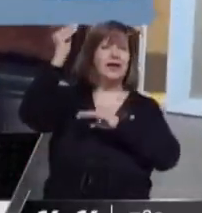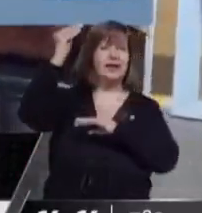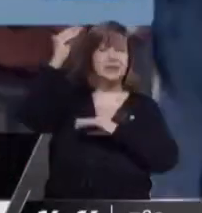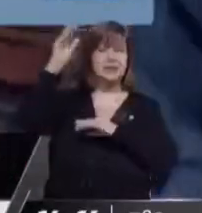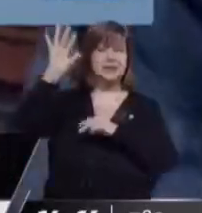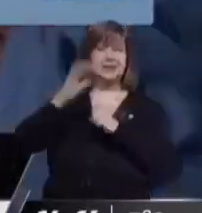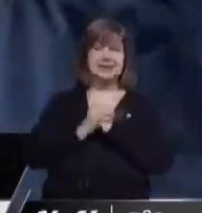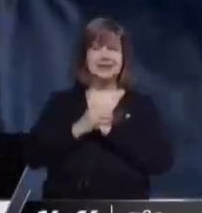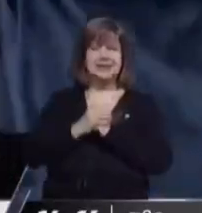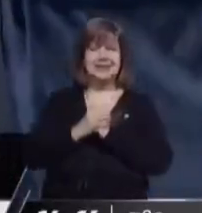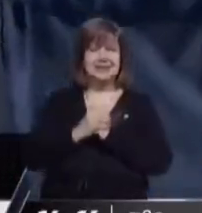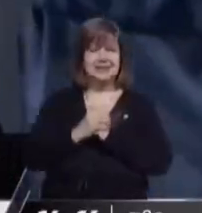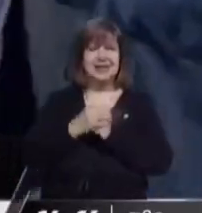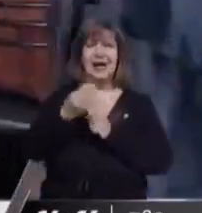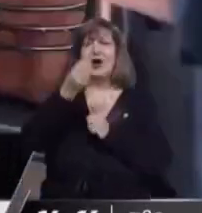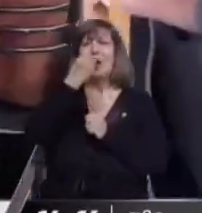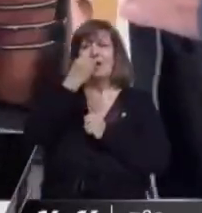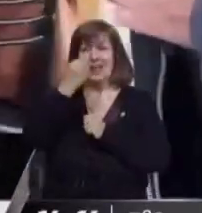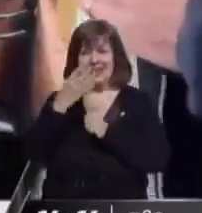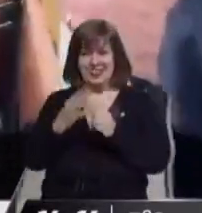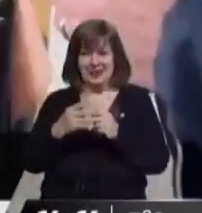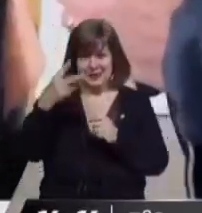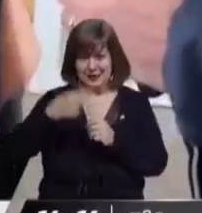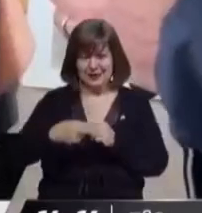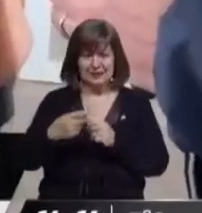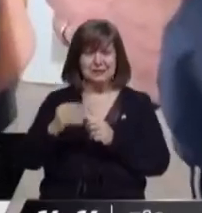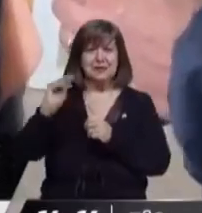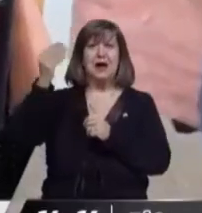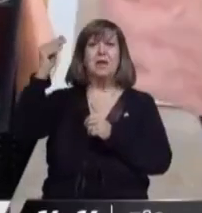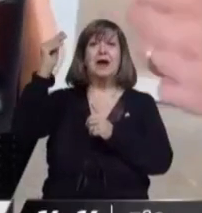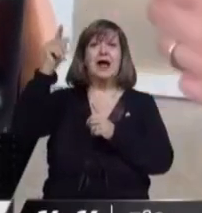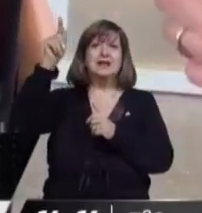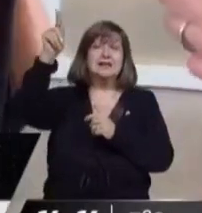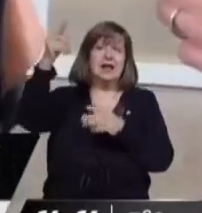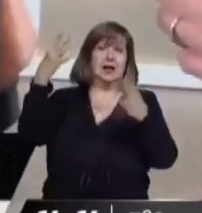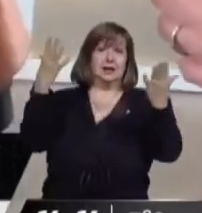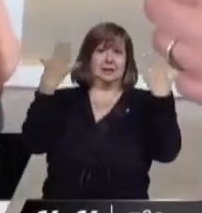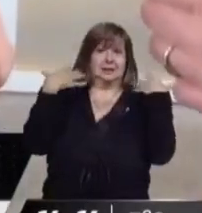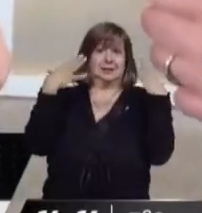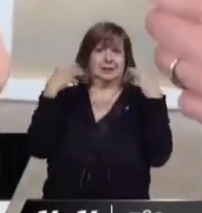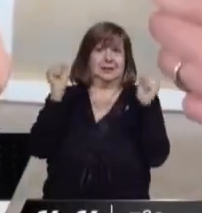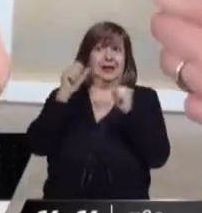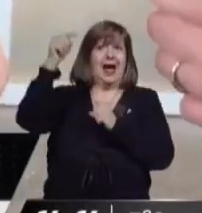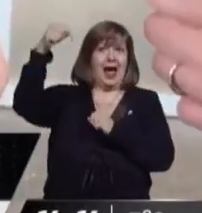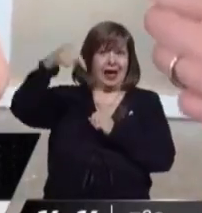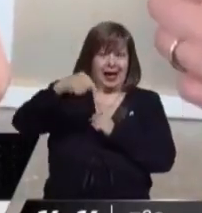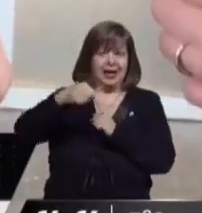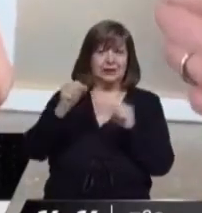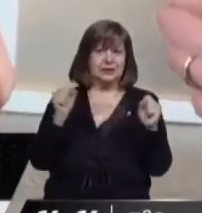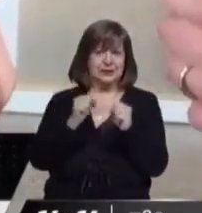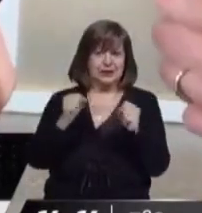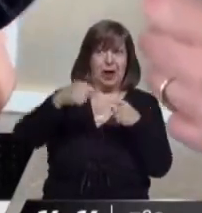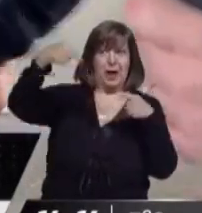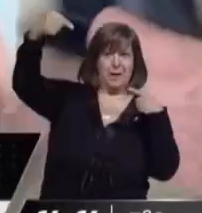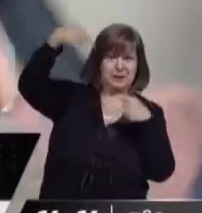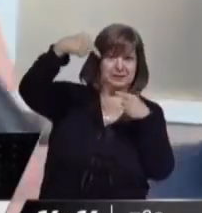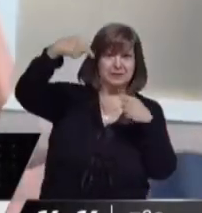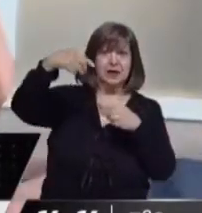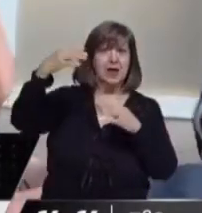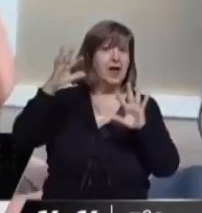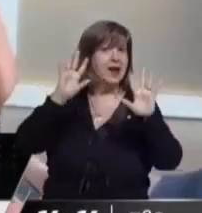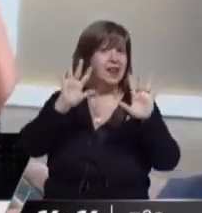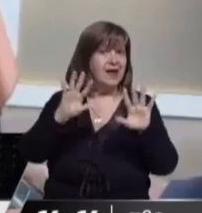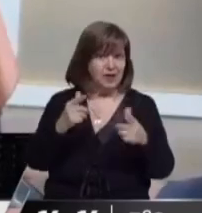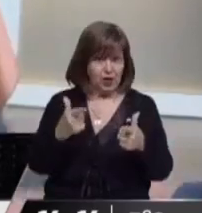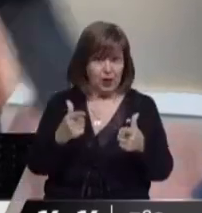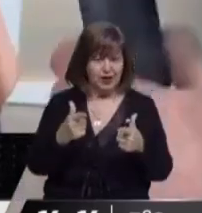saludarlo está comiendo Bueno de Brasil acá es otro claro qué contraste dicen no no hay nieve en Brasil